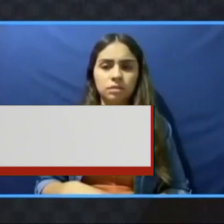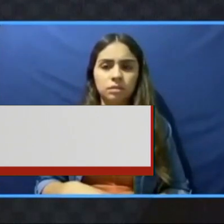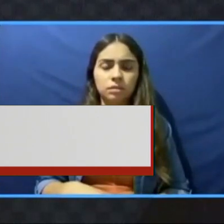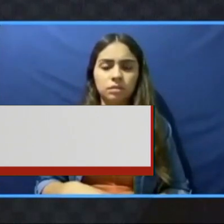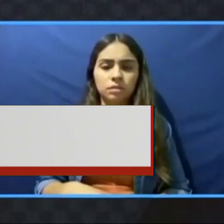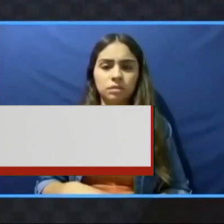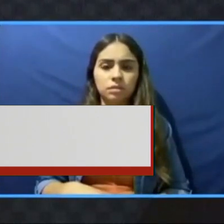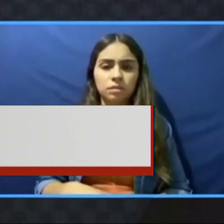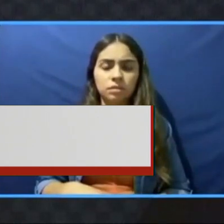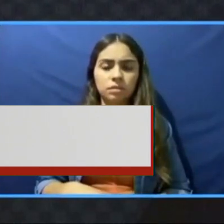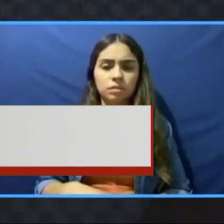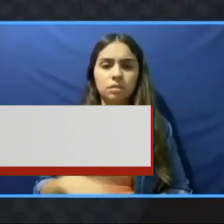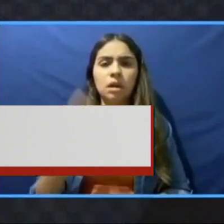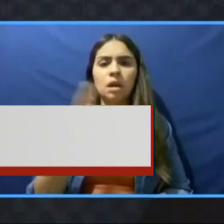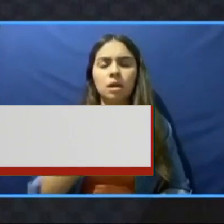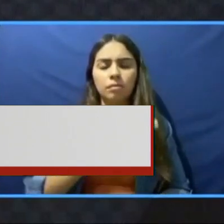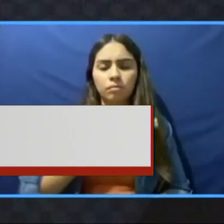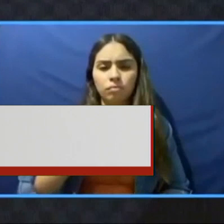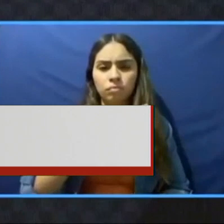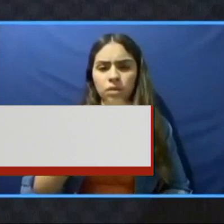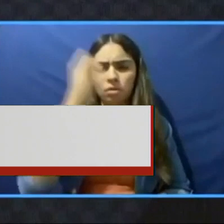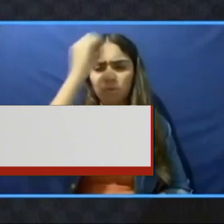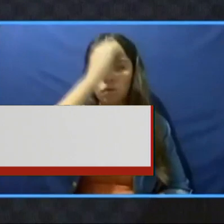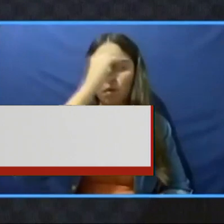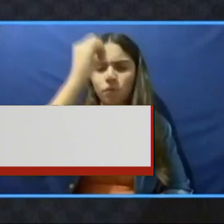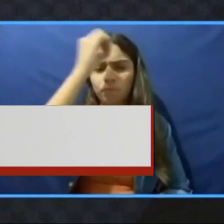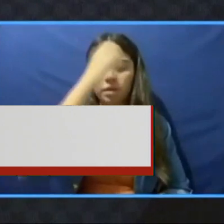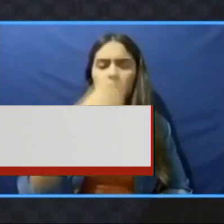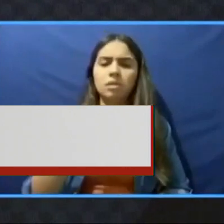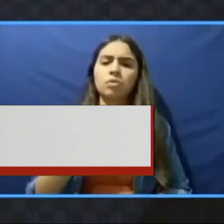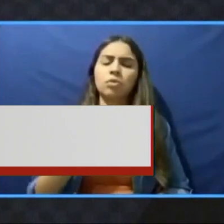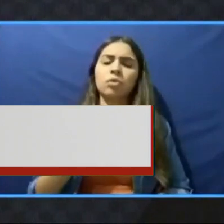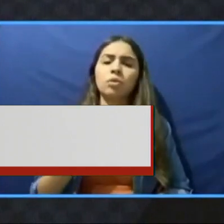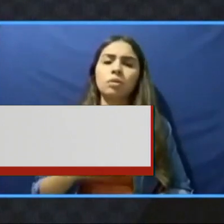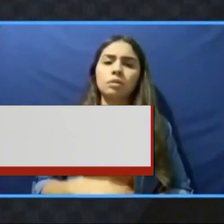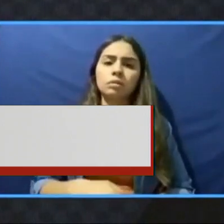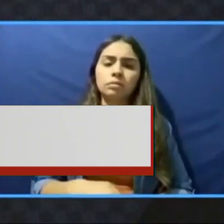de este asunto? Que no ha valorado